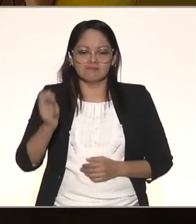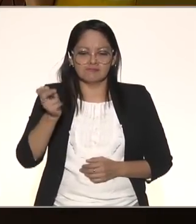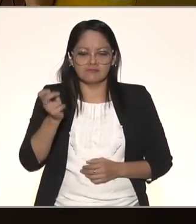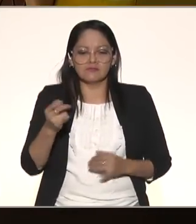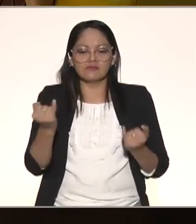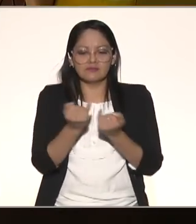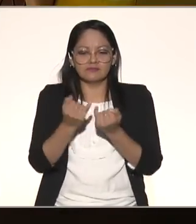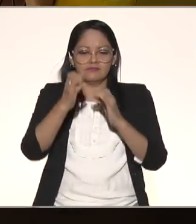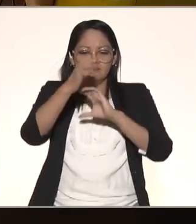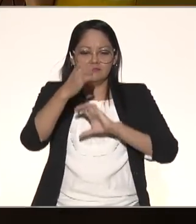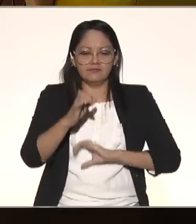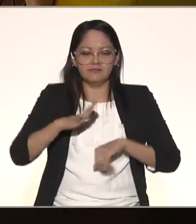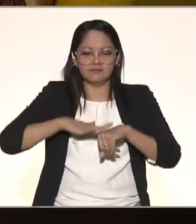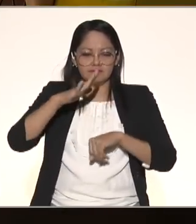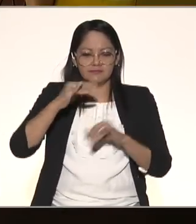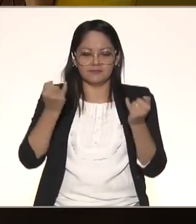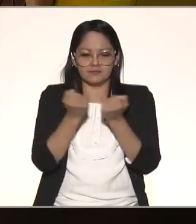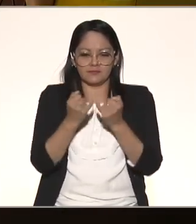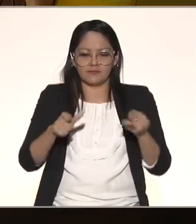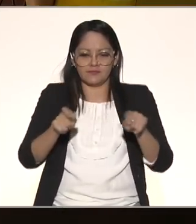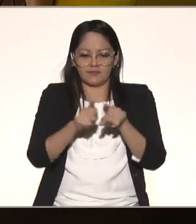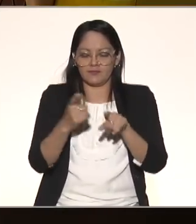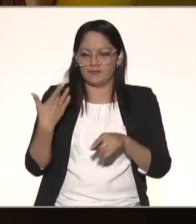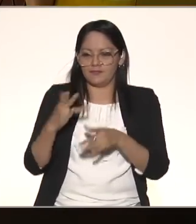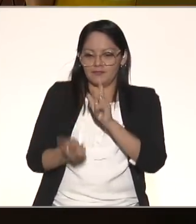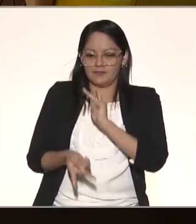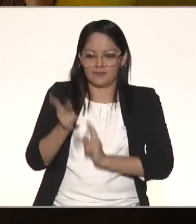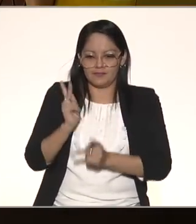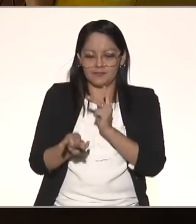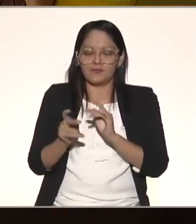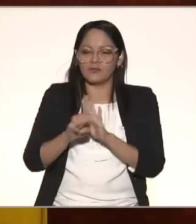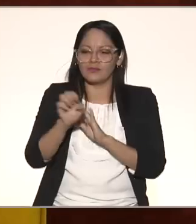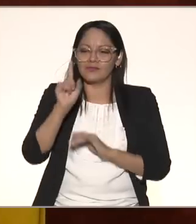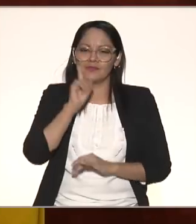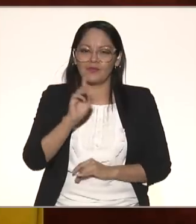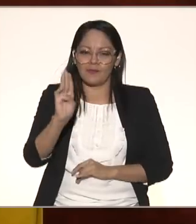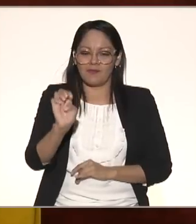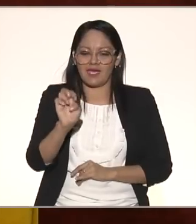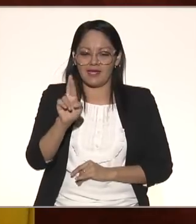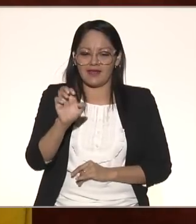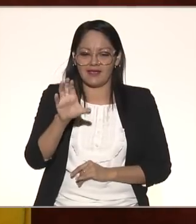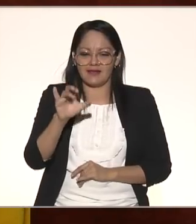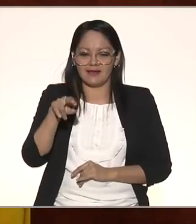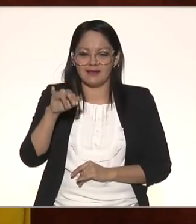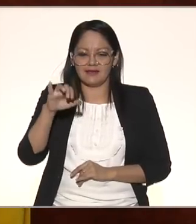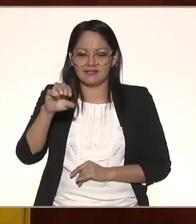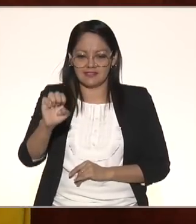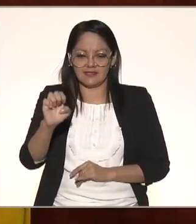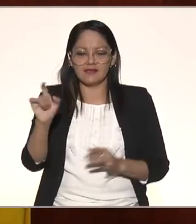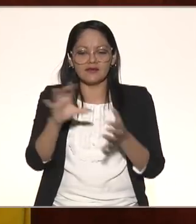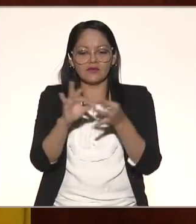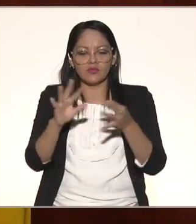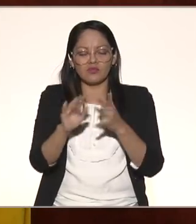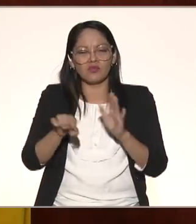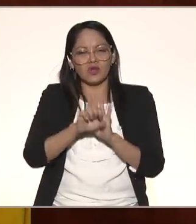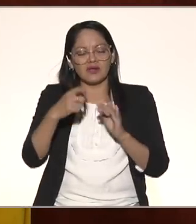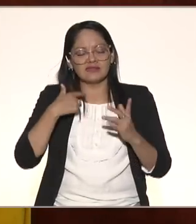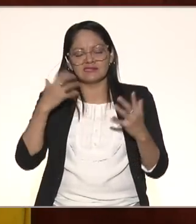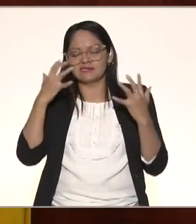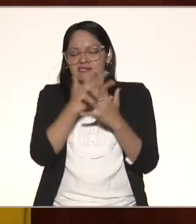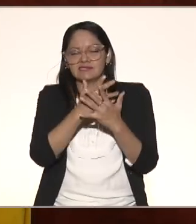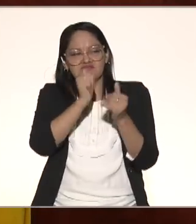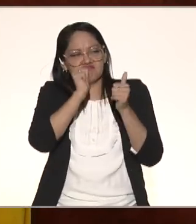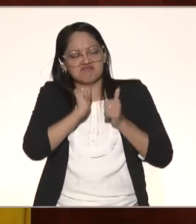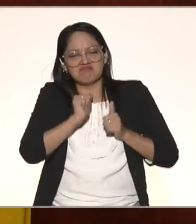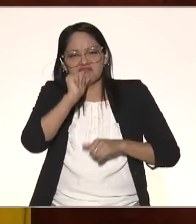también más comentarios respecto a las pláticas que se deben tener en pareja. Berenice, ¿cómo enfrentamos la frustración de no ser escuchados? ¿Qué